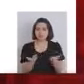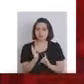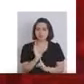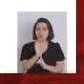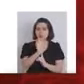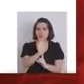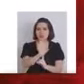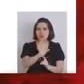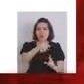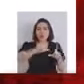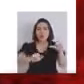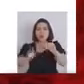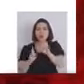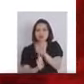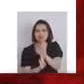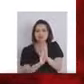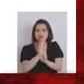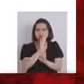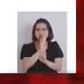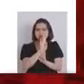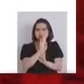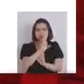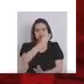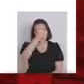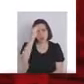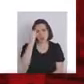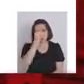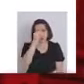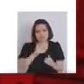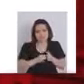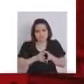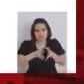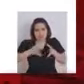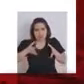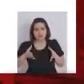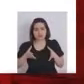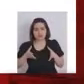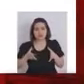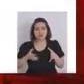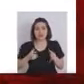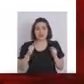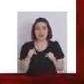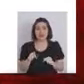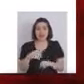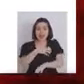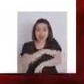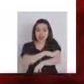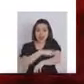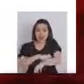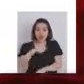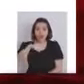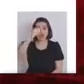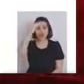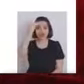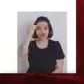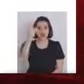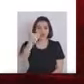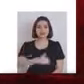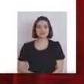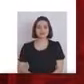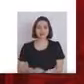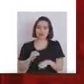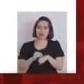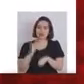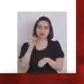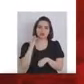estoy hablando del mes de junio, la mayoría de esas situaciones complejas estaba acá, en la región metropolitana, donde está Santiago, la capital del país.